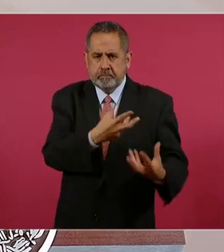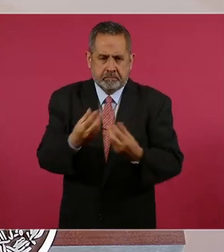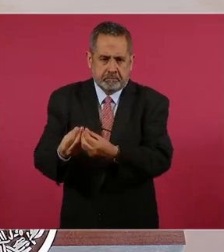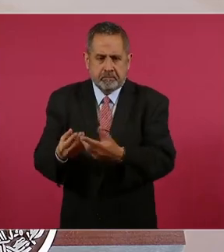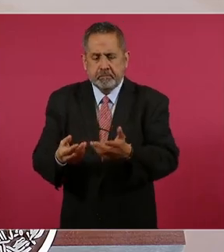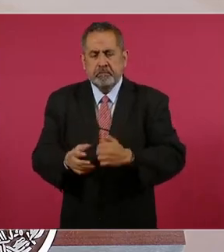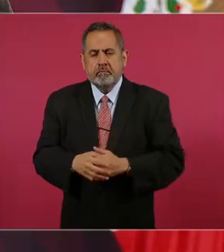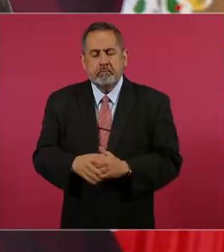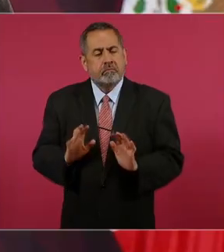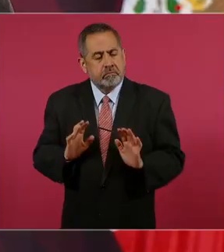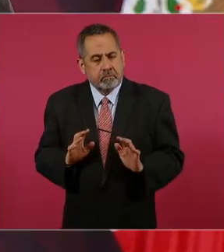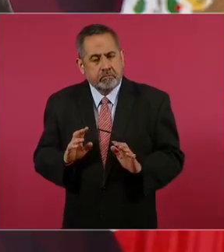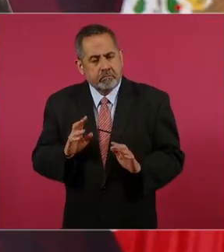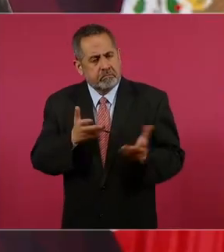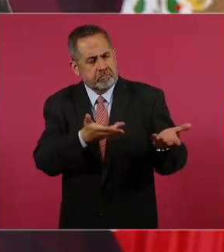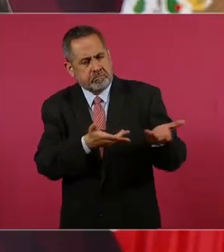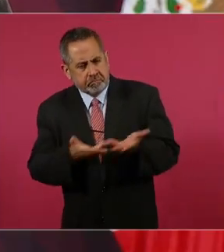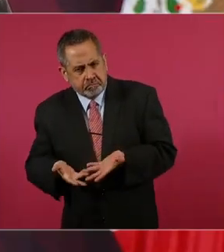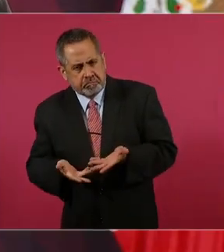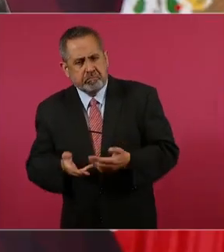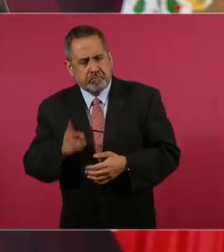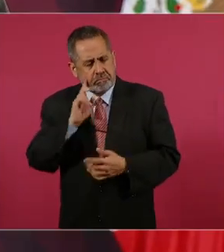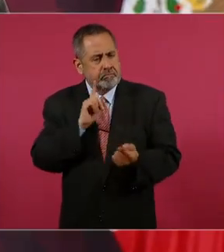y los vamos a recibir